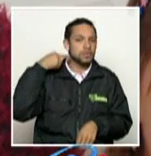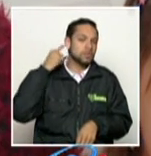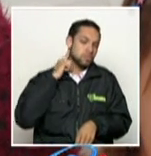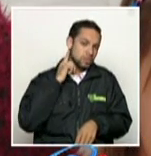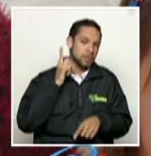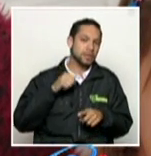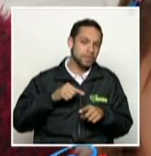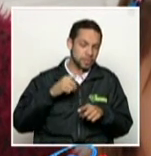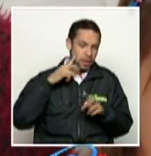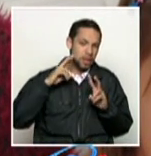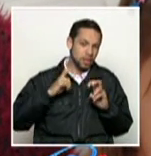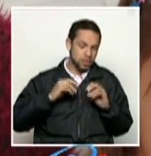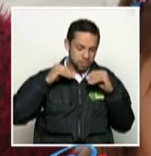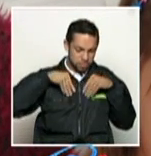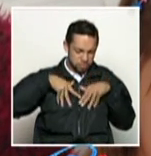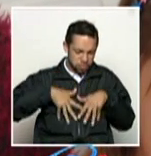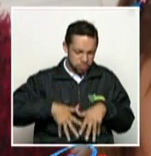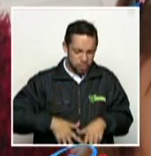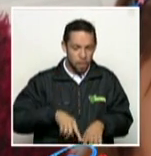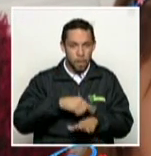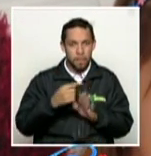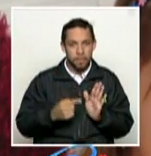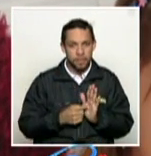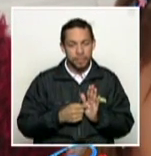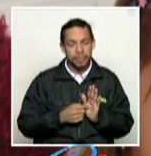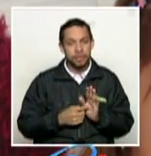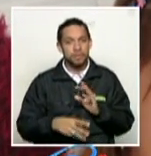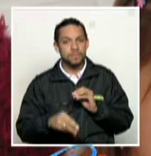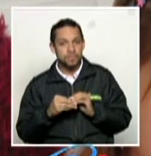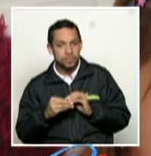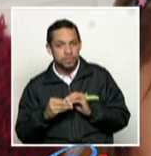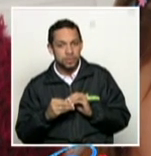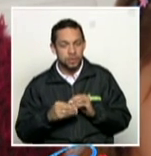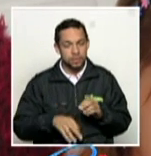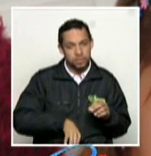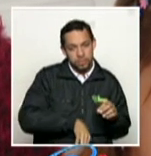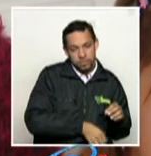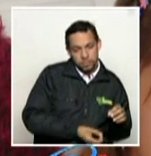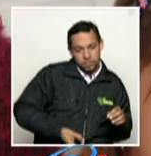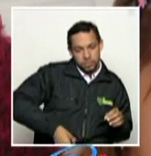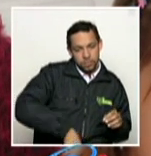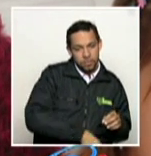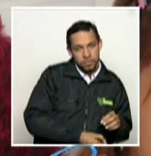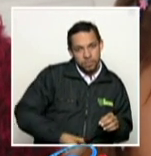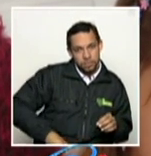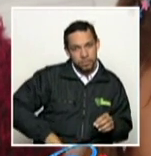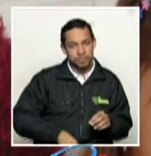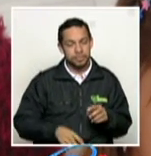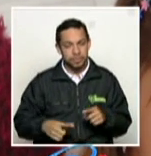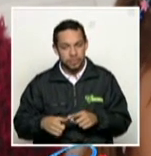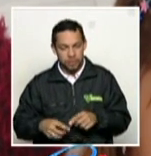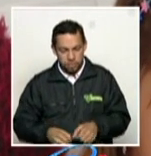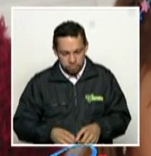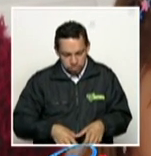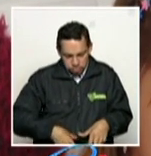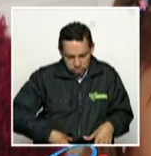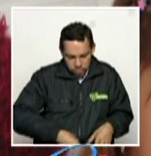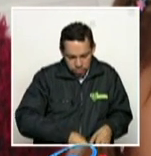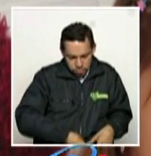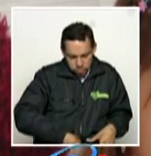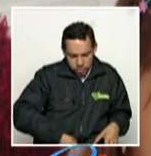invaginación tuvieron que hacerle una resección de parte del intestino grueso, componente en